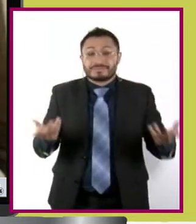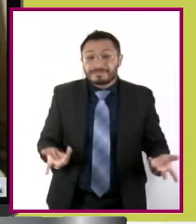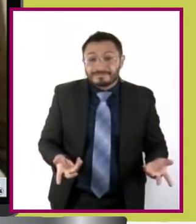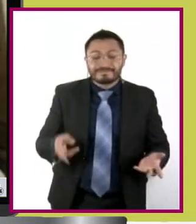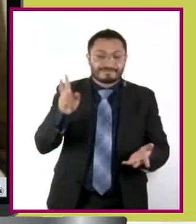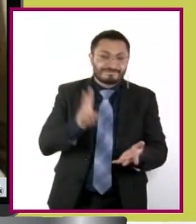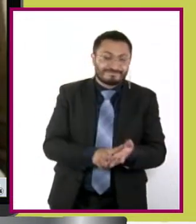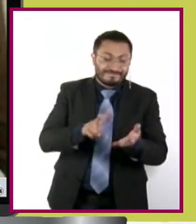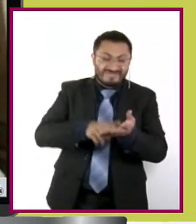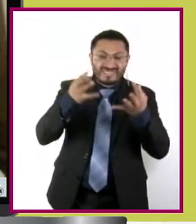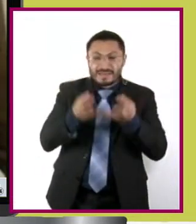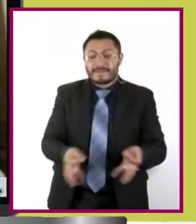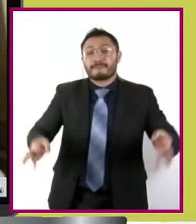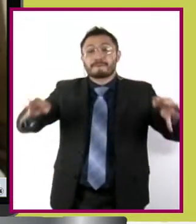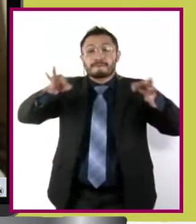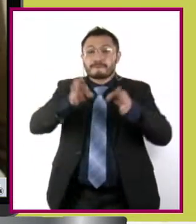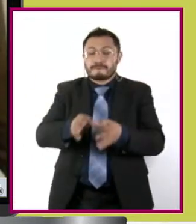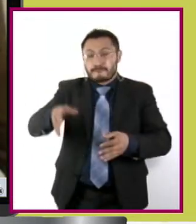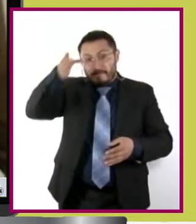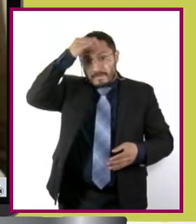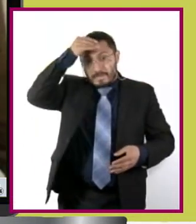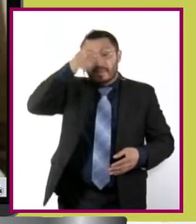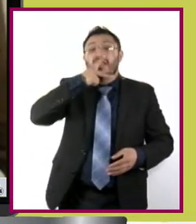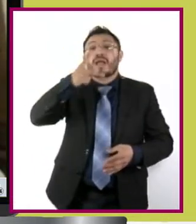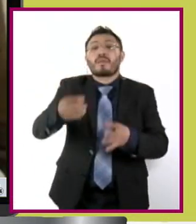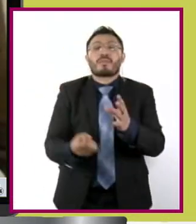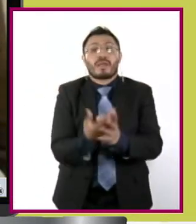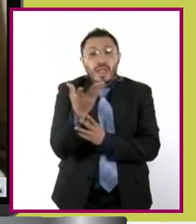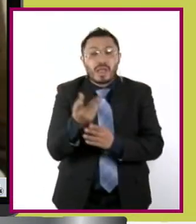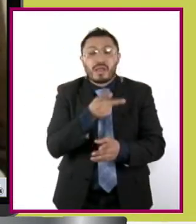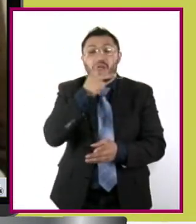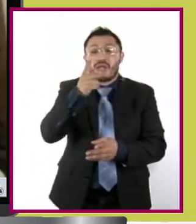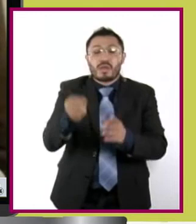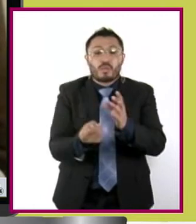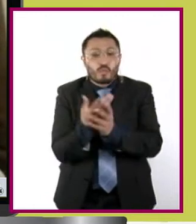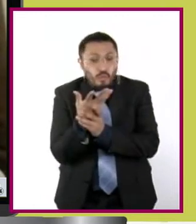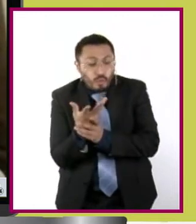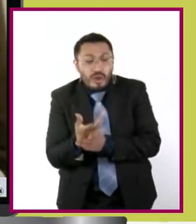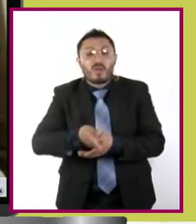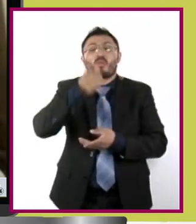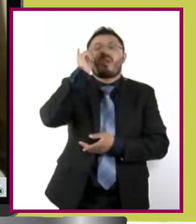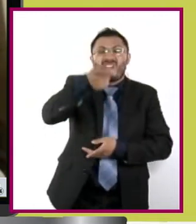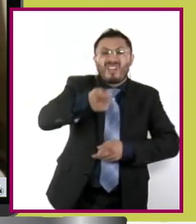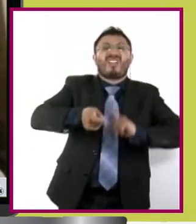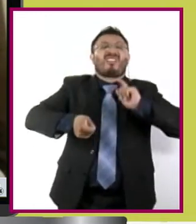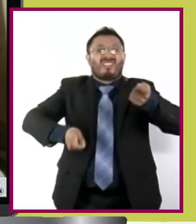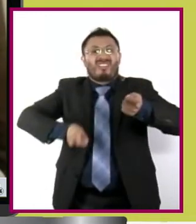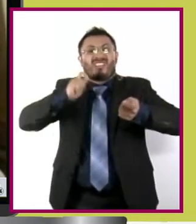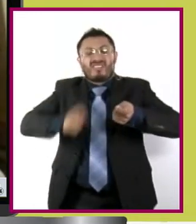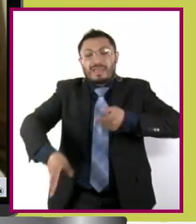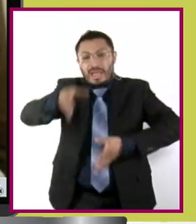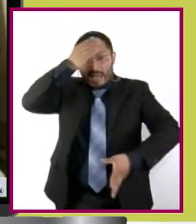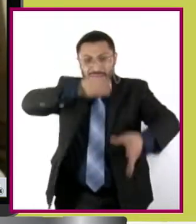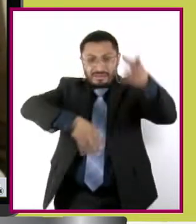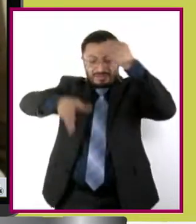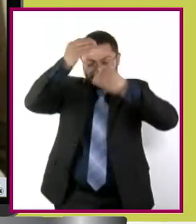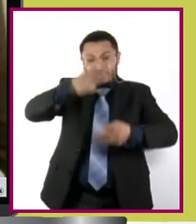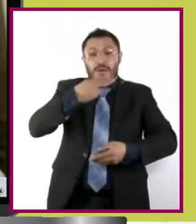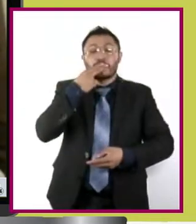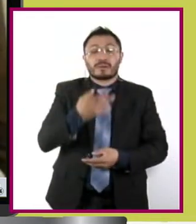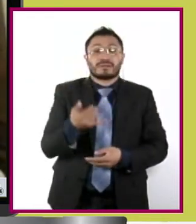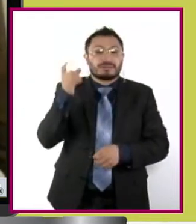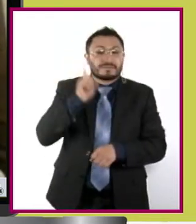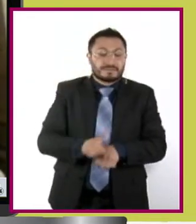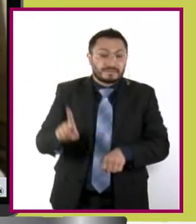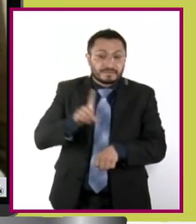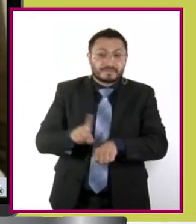Vale mucho la pena aprender nuevas palabras, nuevos significados y ponerlos en práctica. Procurar